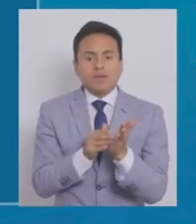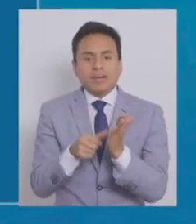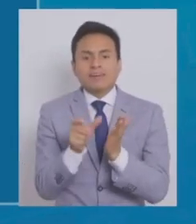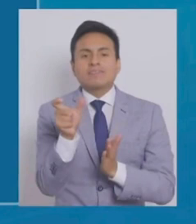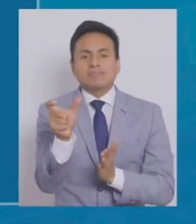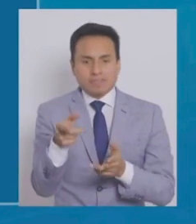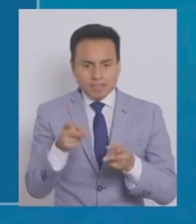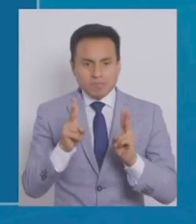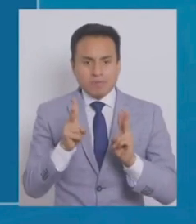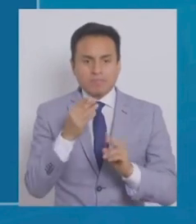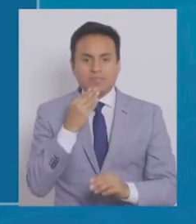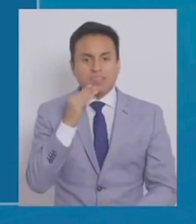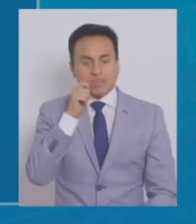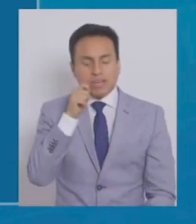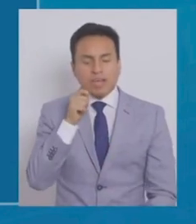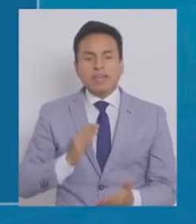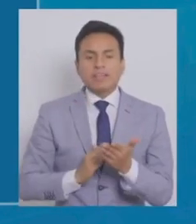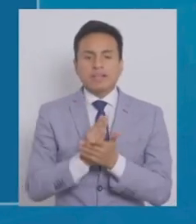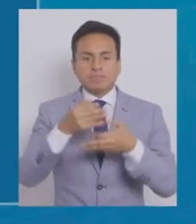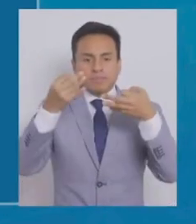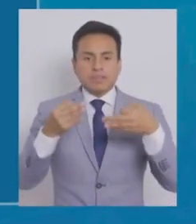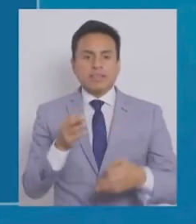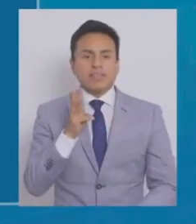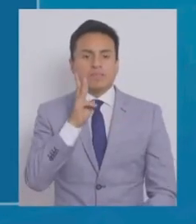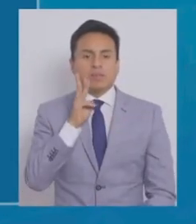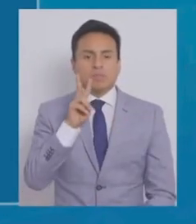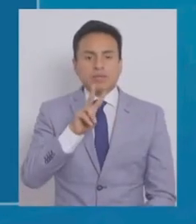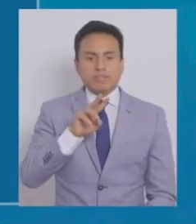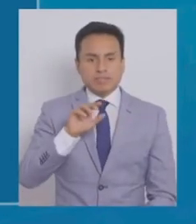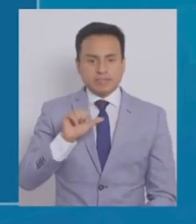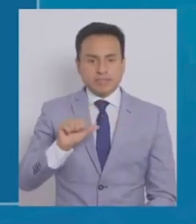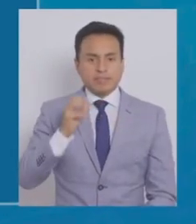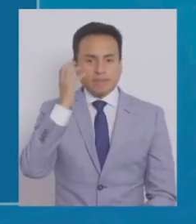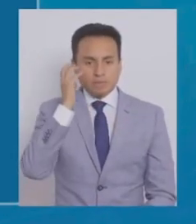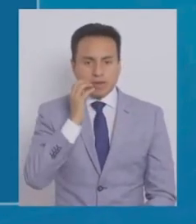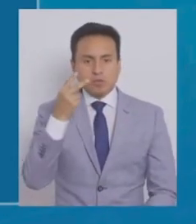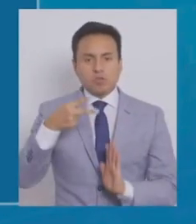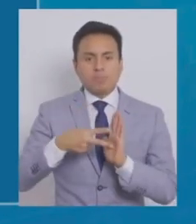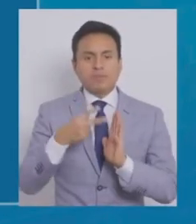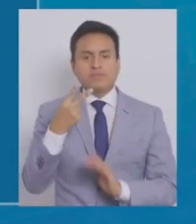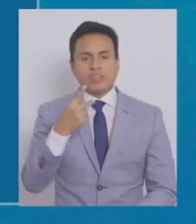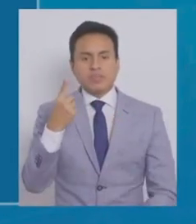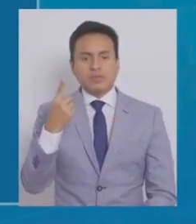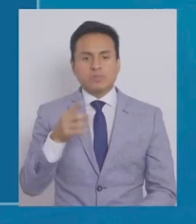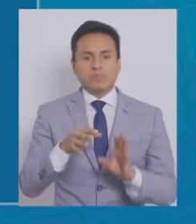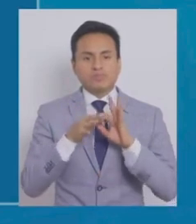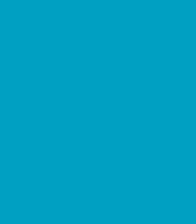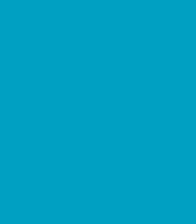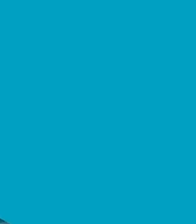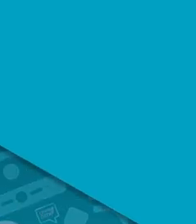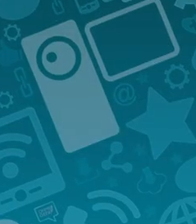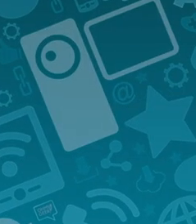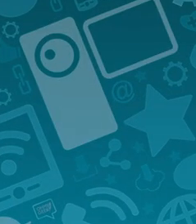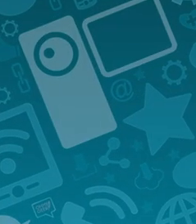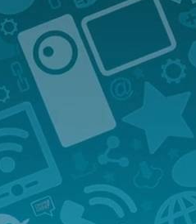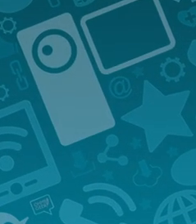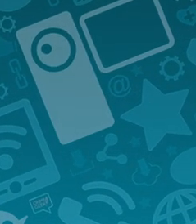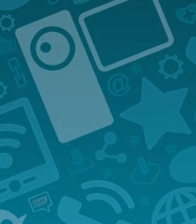identidad y entrará en vigor este miércoles 26 de mayo del 2021 muchas gracias